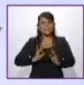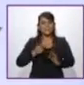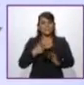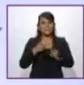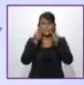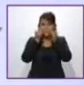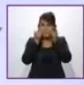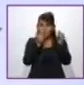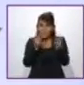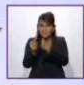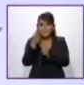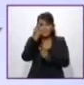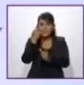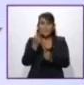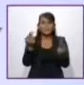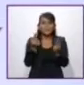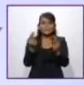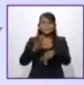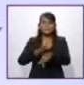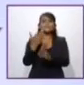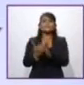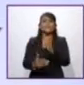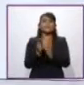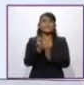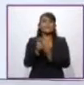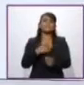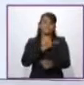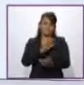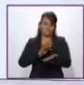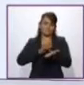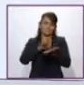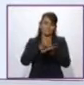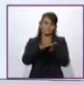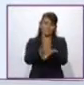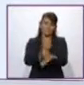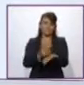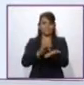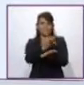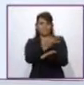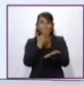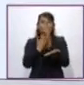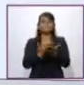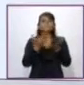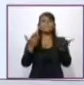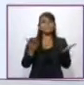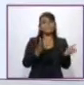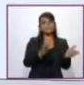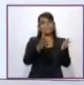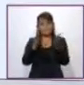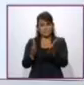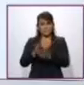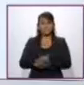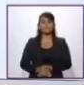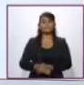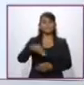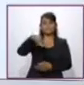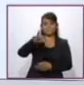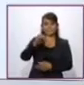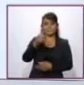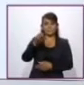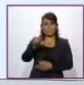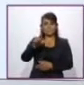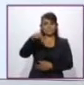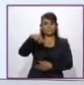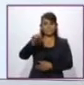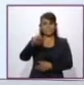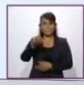voz para saber qué más podemos hacer. Gracias, candidata. Toca el turno, según este sorteo, a Miguel Nava Alvarado, candidato